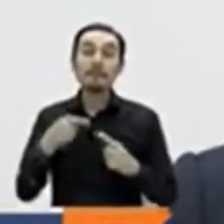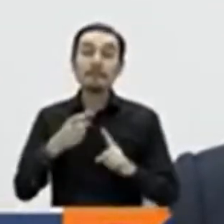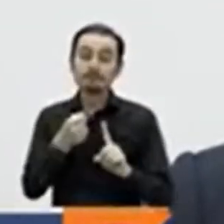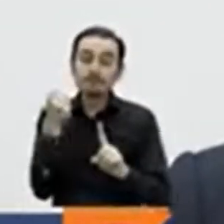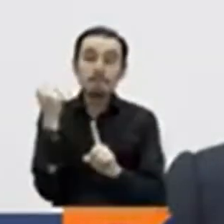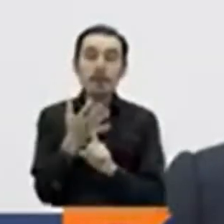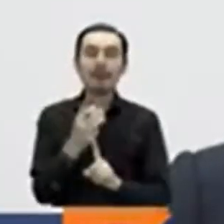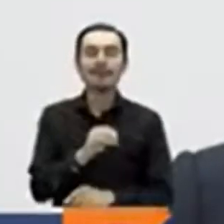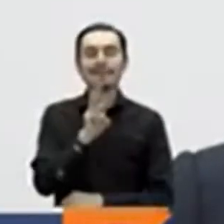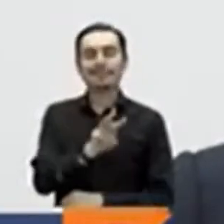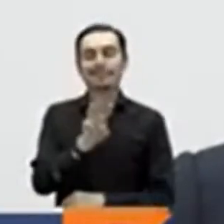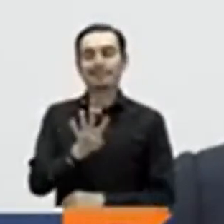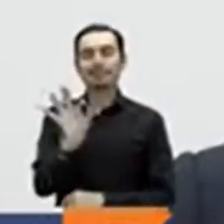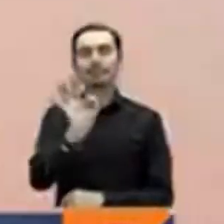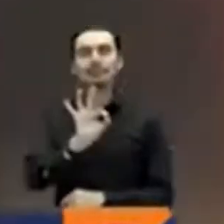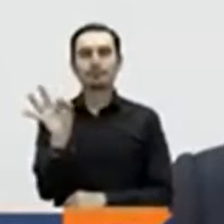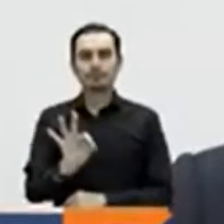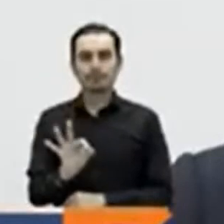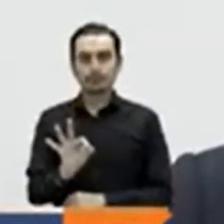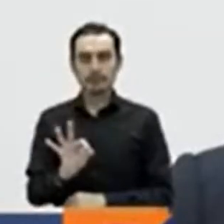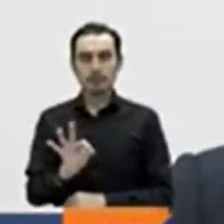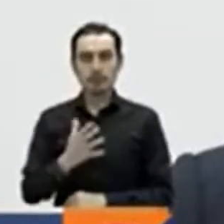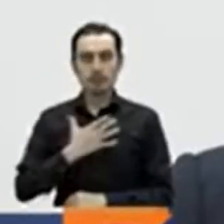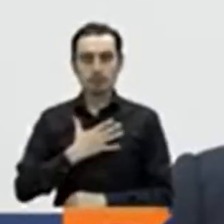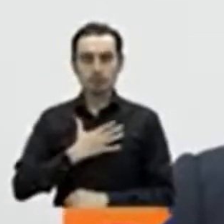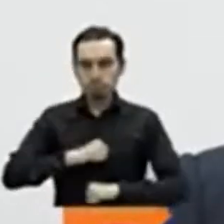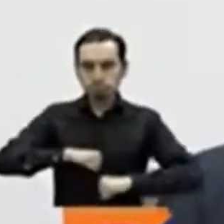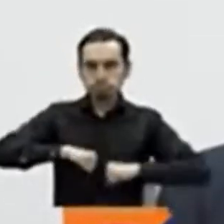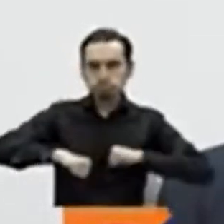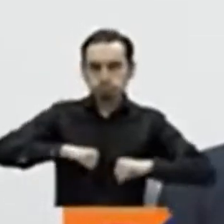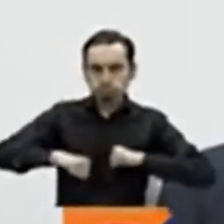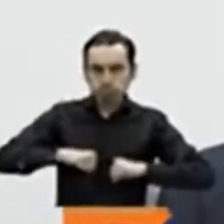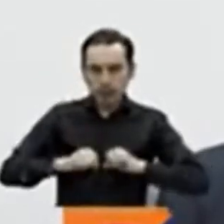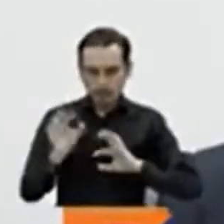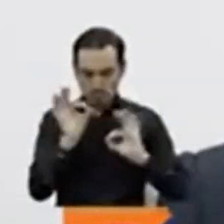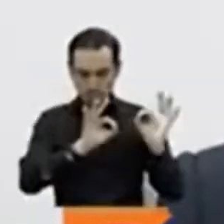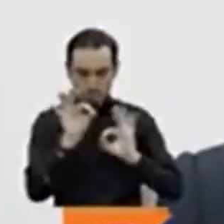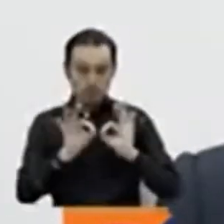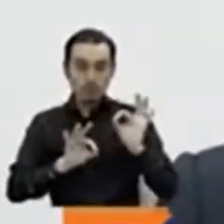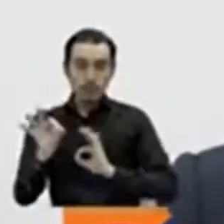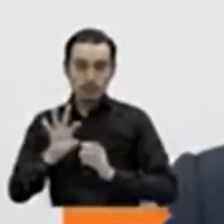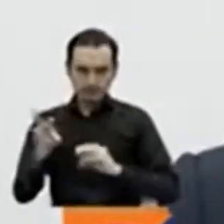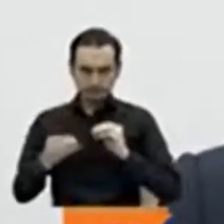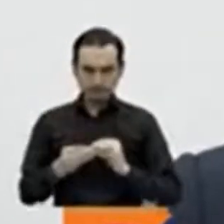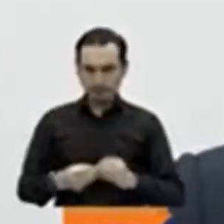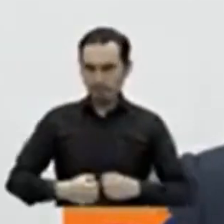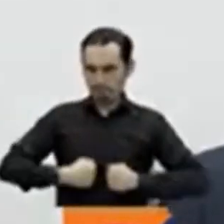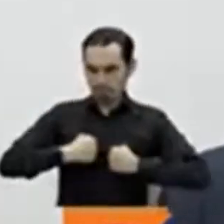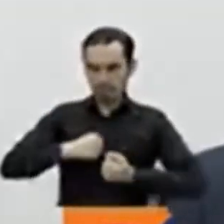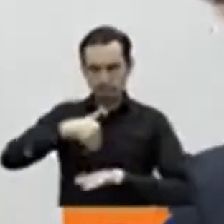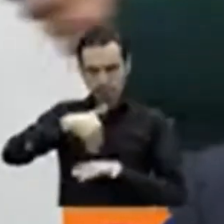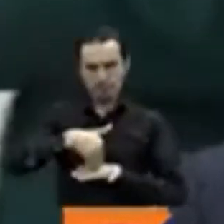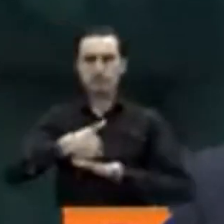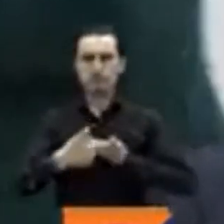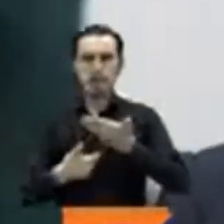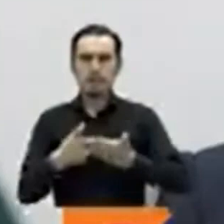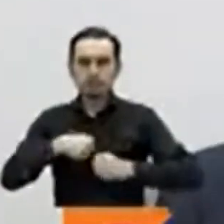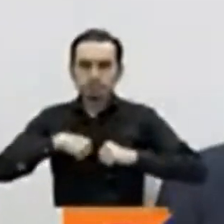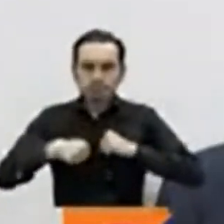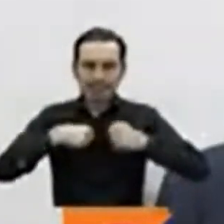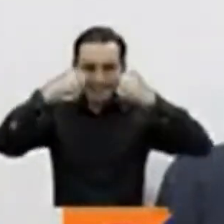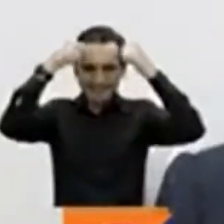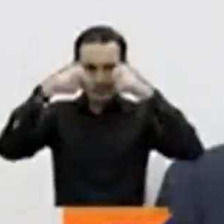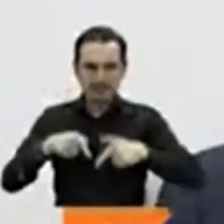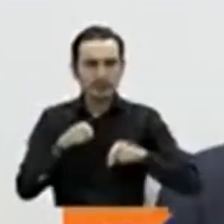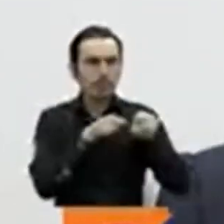afectación del 34% de nuestra capacidad organizacional y de capacidad de acción del Estado